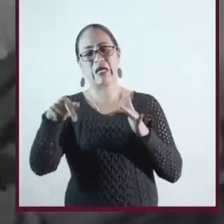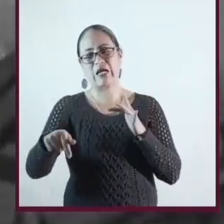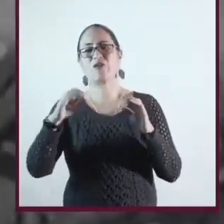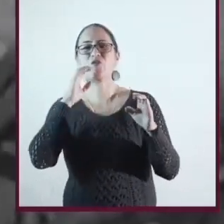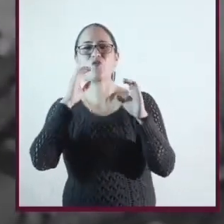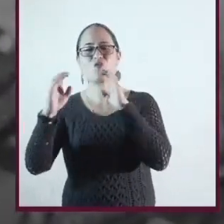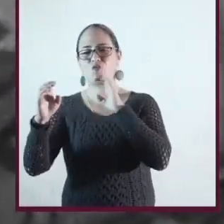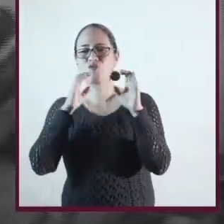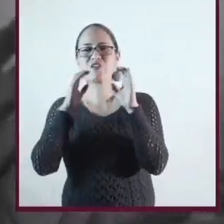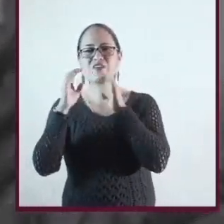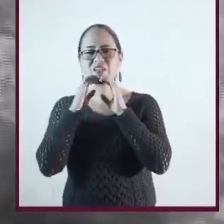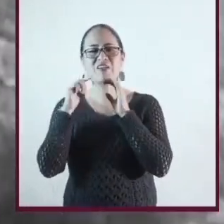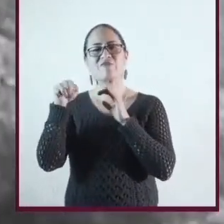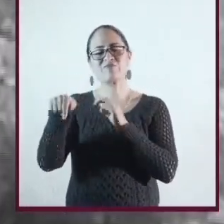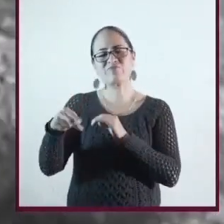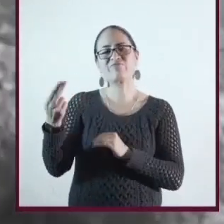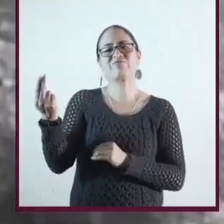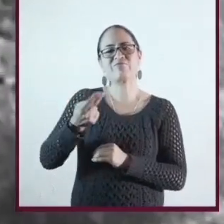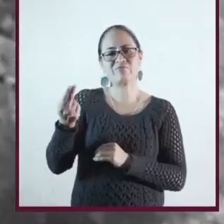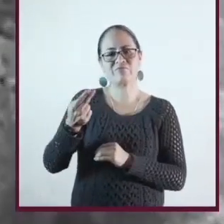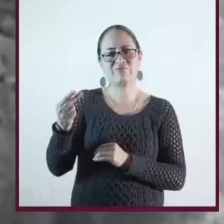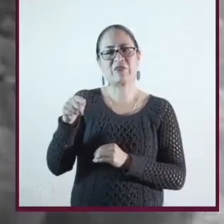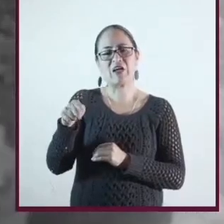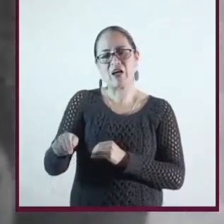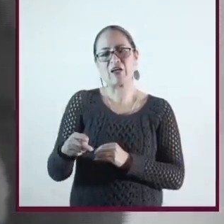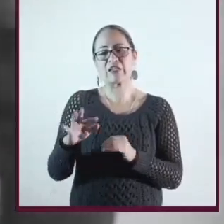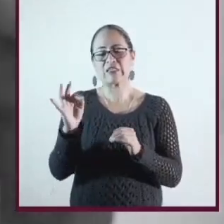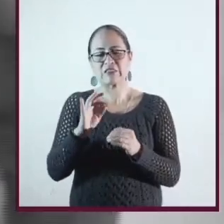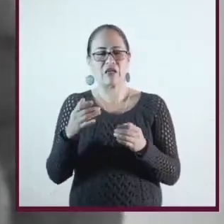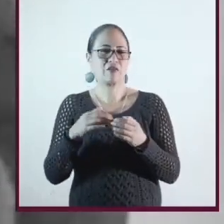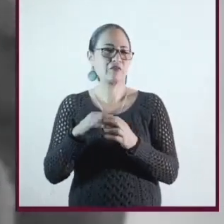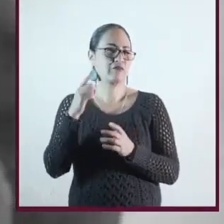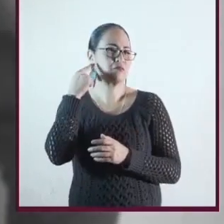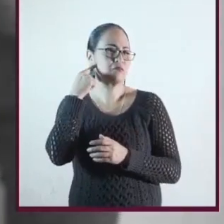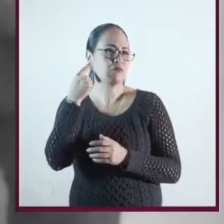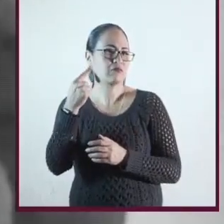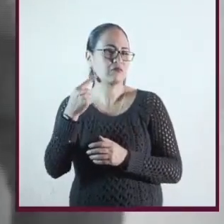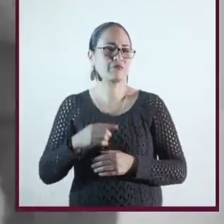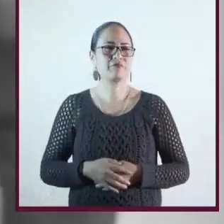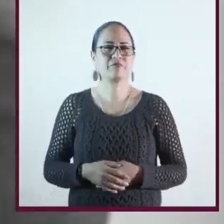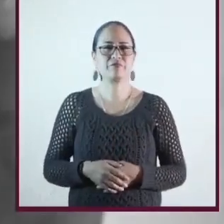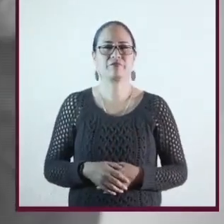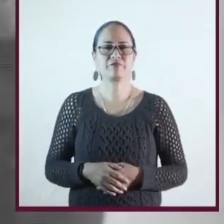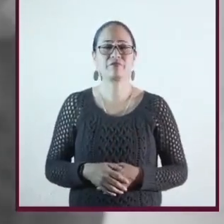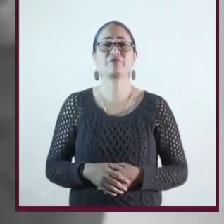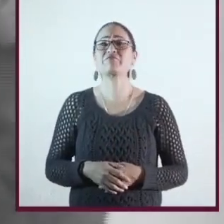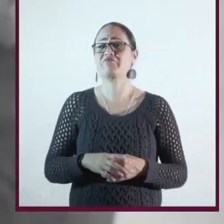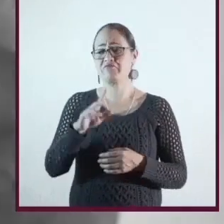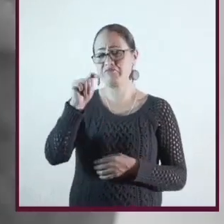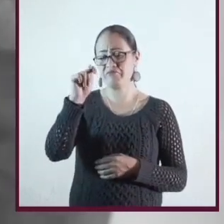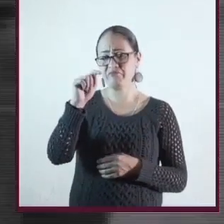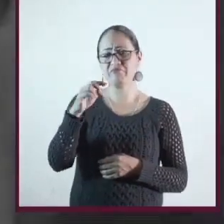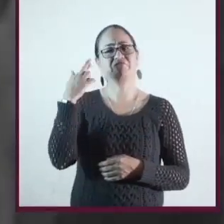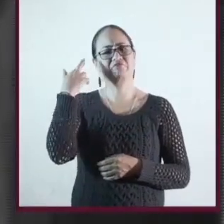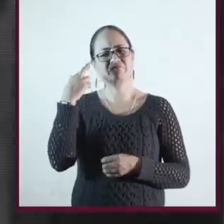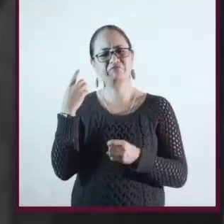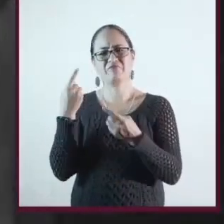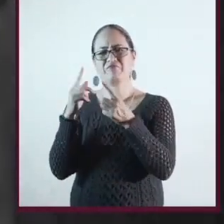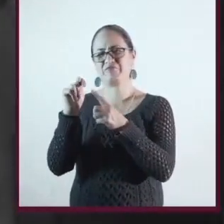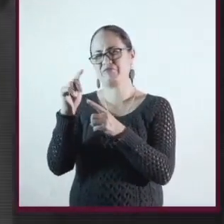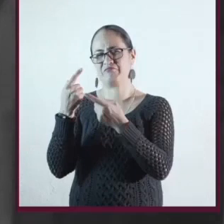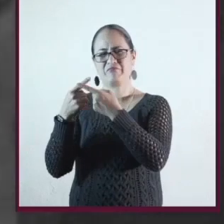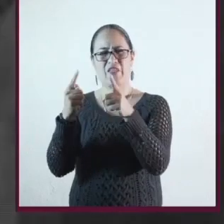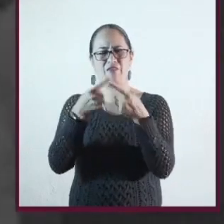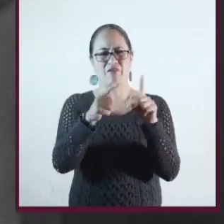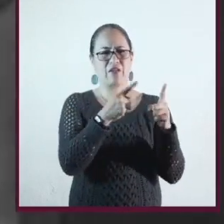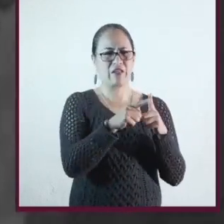comunicaciones inalámbricas que podían ser interceptadas. Los medios de comunicación son más que una herramienta para estar en